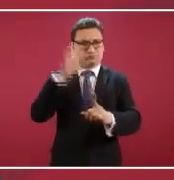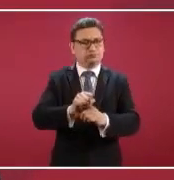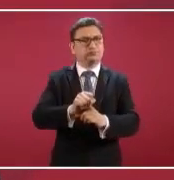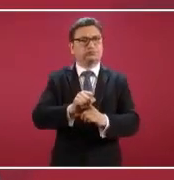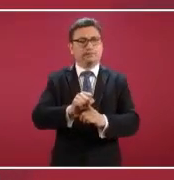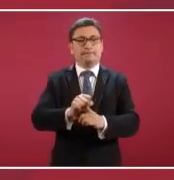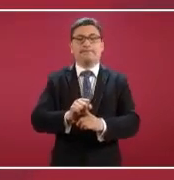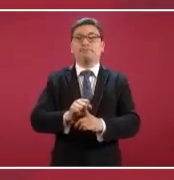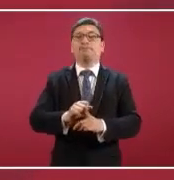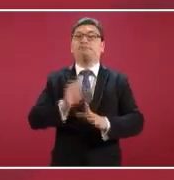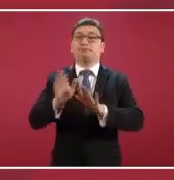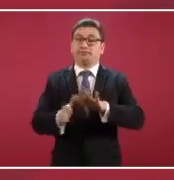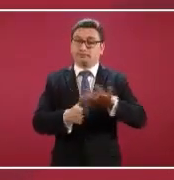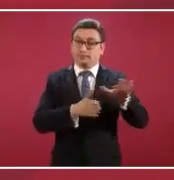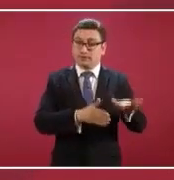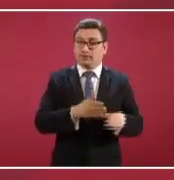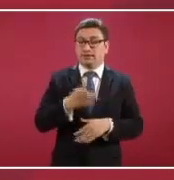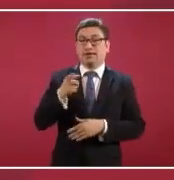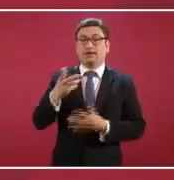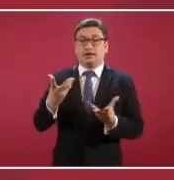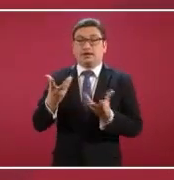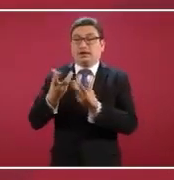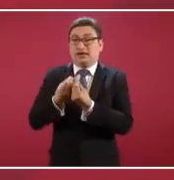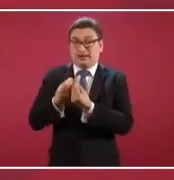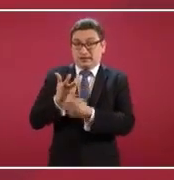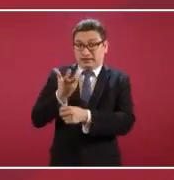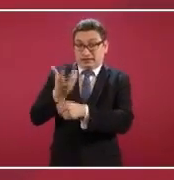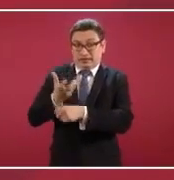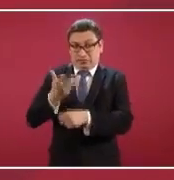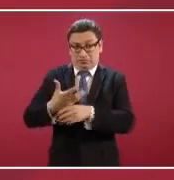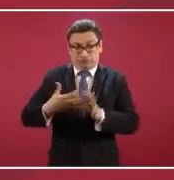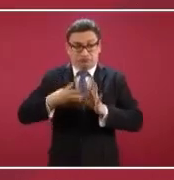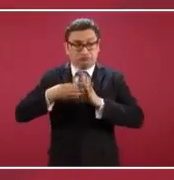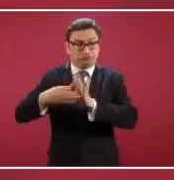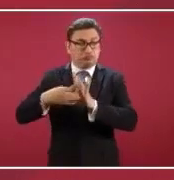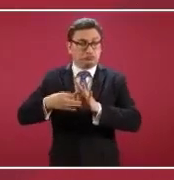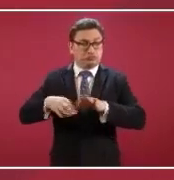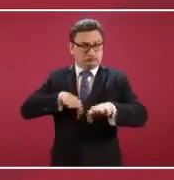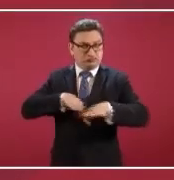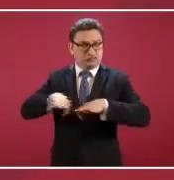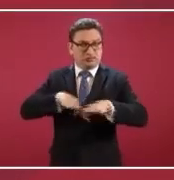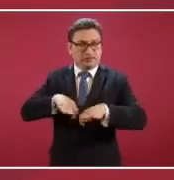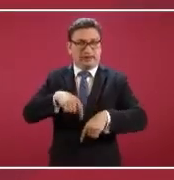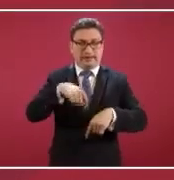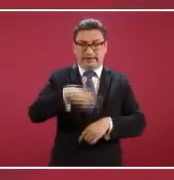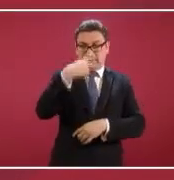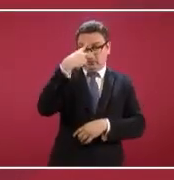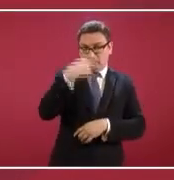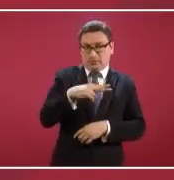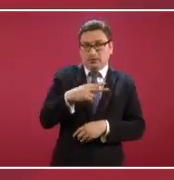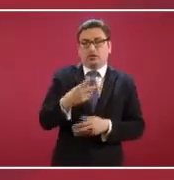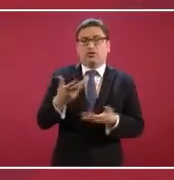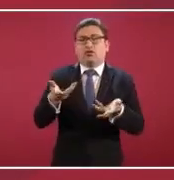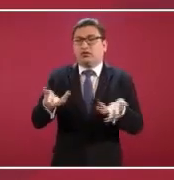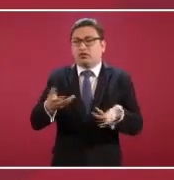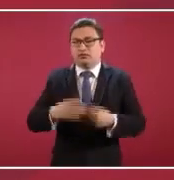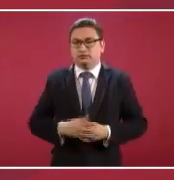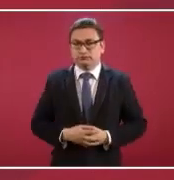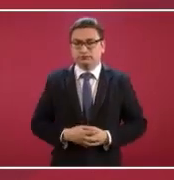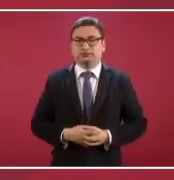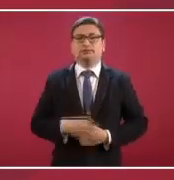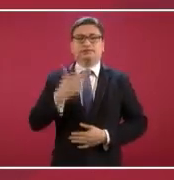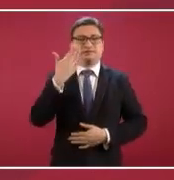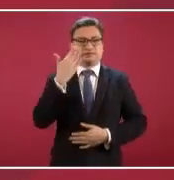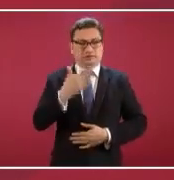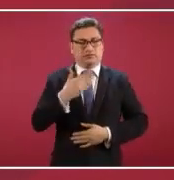Respecto a esa cooperación con los Estados Unidos, México ha venido señalando que, por